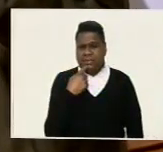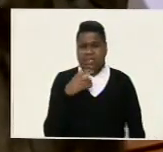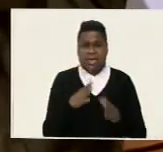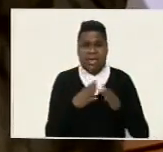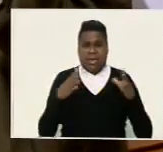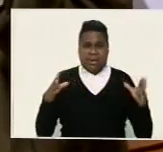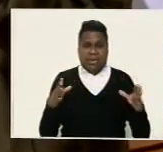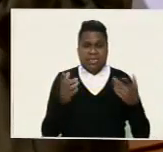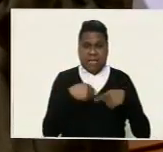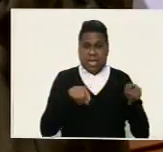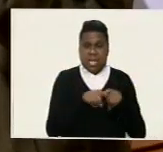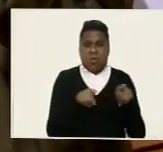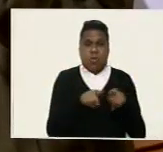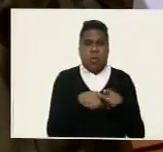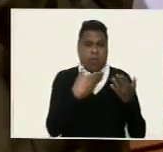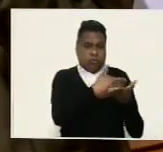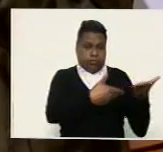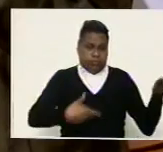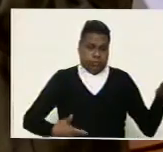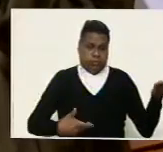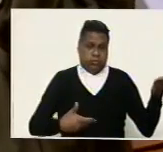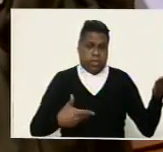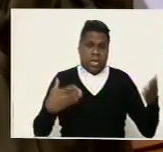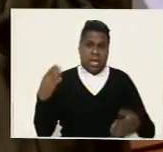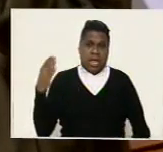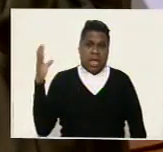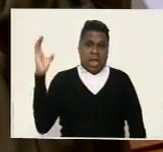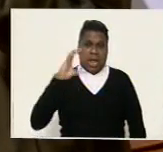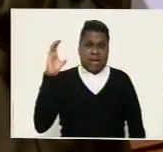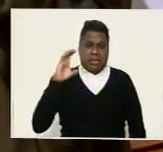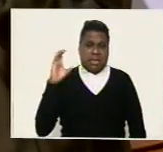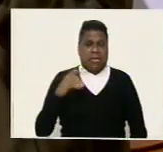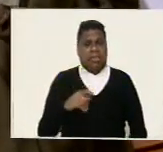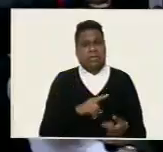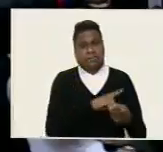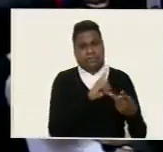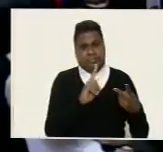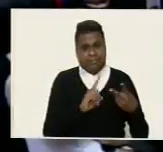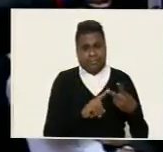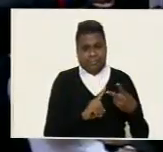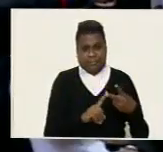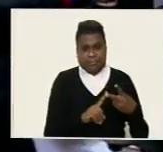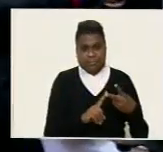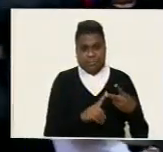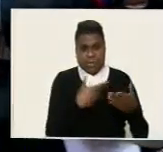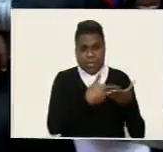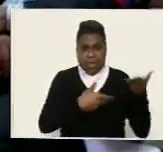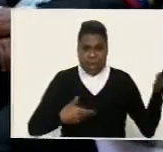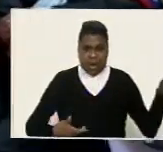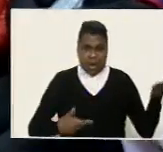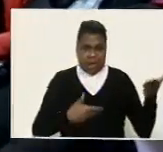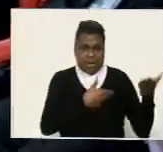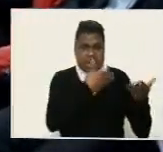como el Manifiesto de Cartagena, como fue la Carta de Jamaica. Y en el marco de